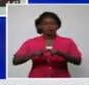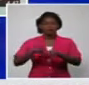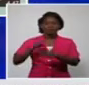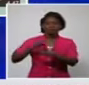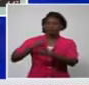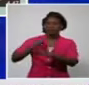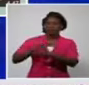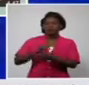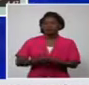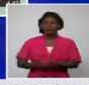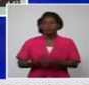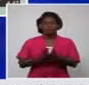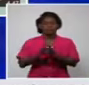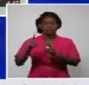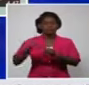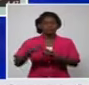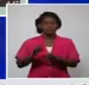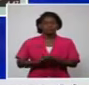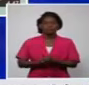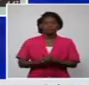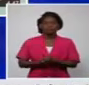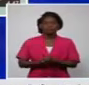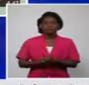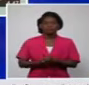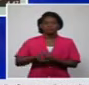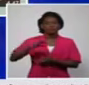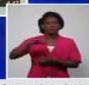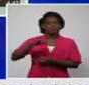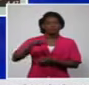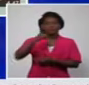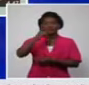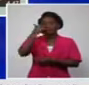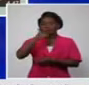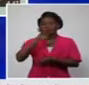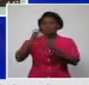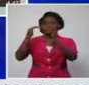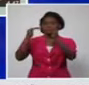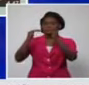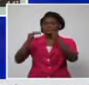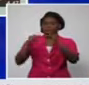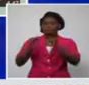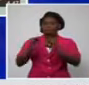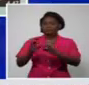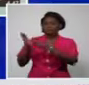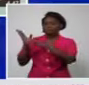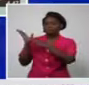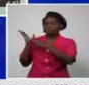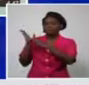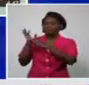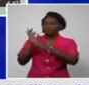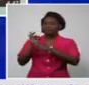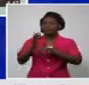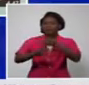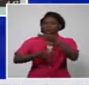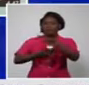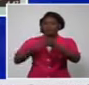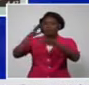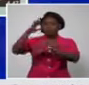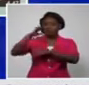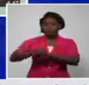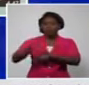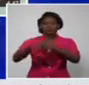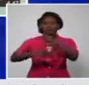Río, Ciego de Ávila y así, como ustedes pueden ver ahí, que de todo el territorio nacional